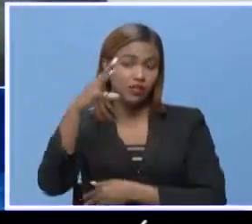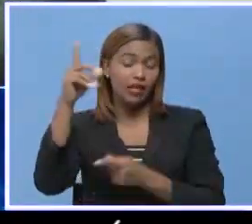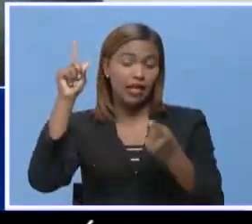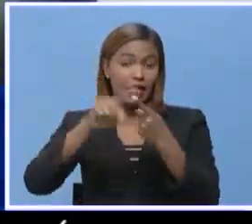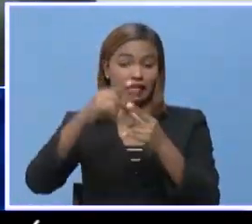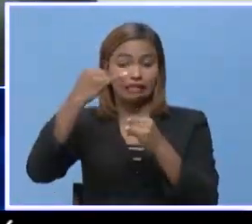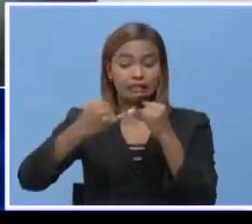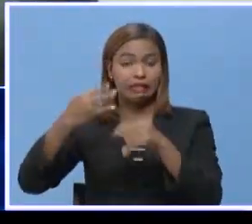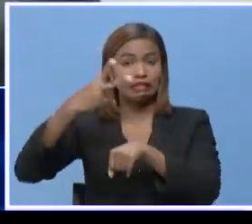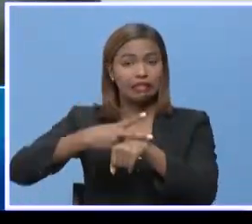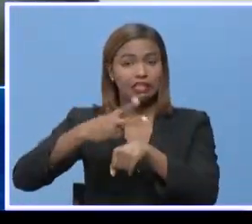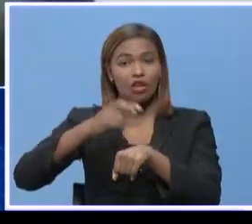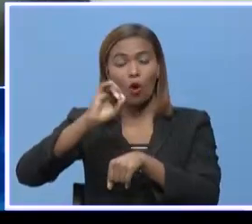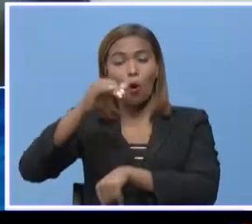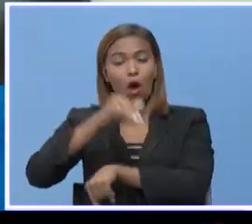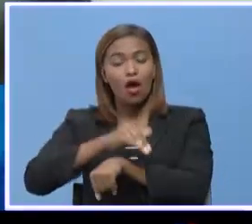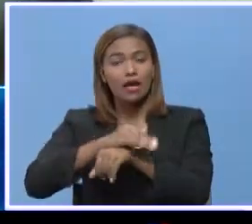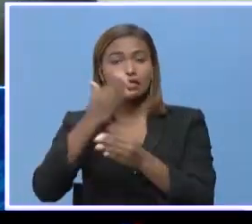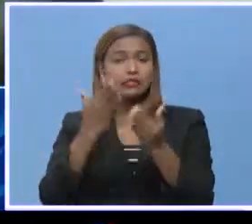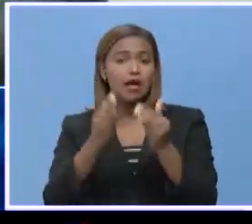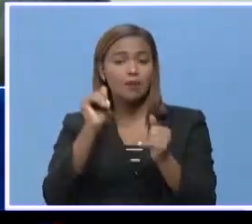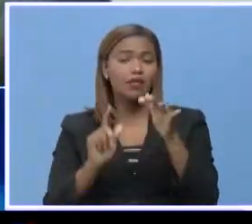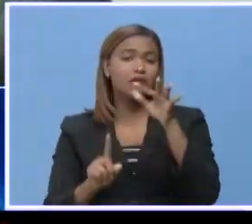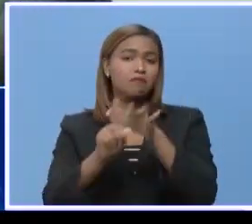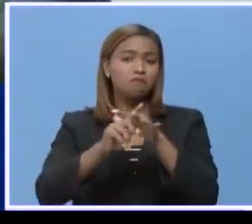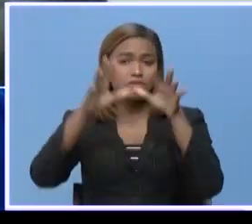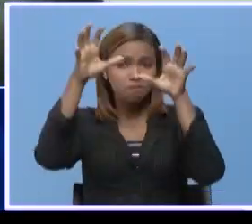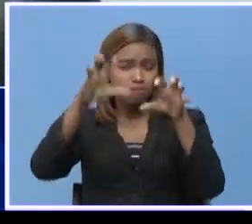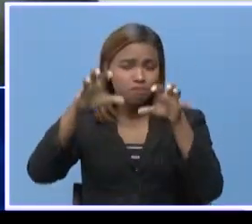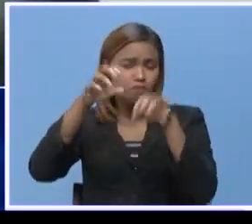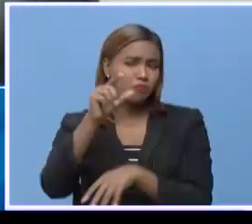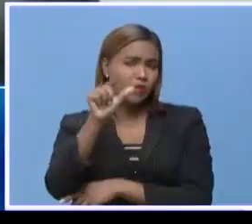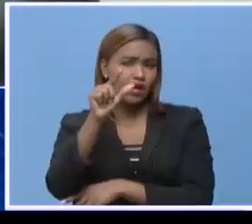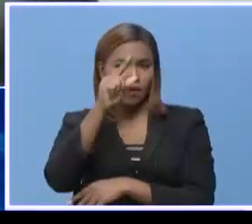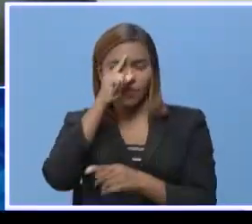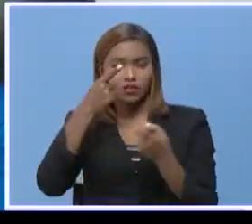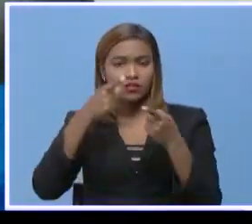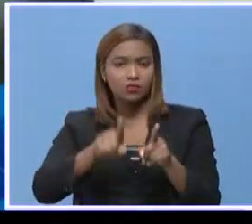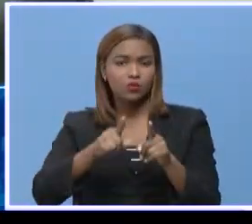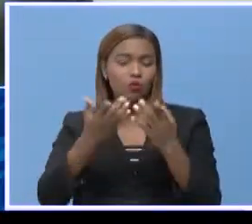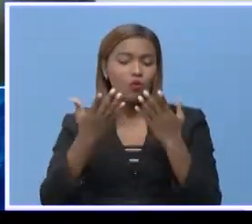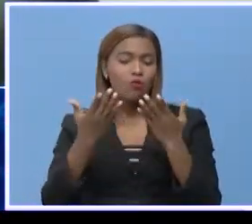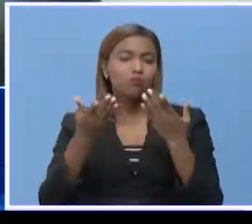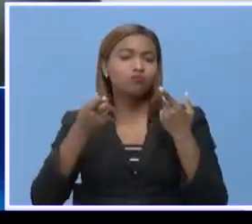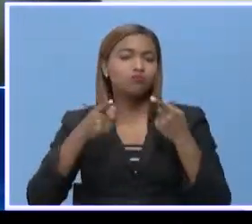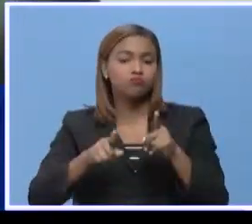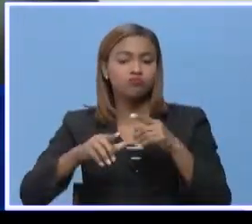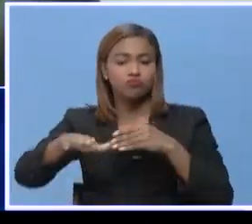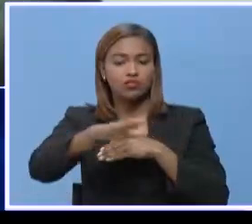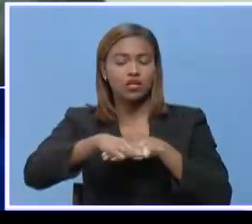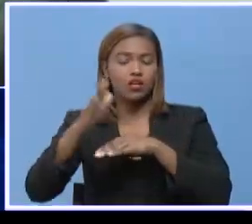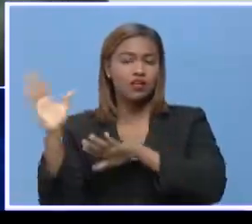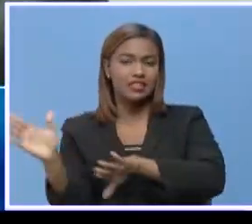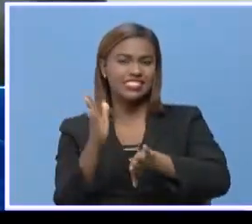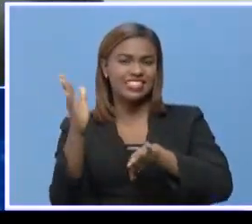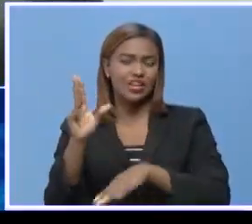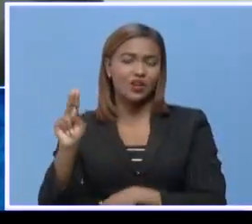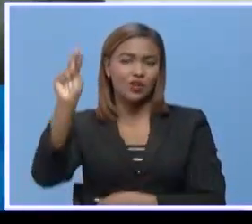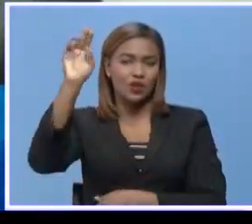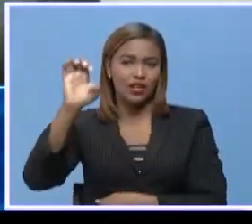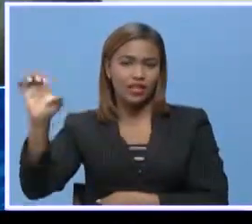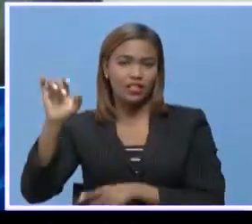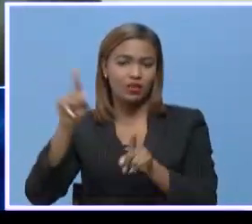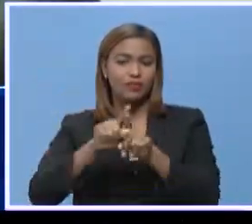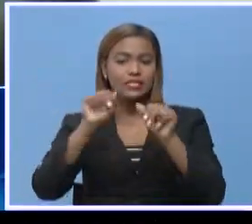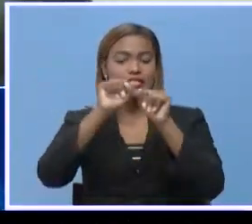tarde y primeras horas de la noche podrían presentarse algunos chubascos ampliamente distanciados debido a los efectos locales hasta las porciones nordeste, la llanura oriental y